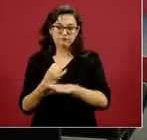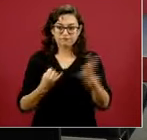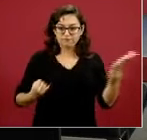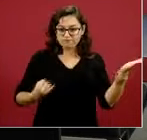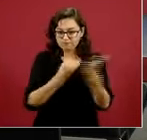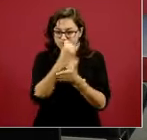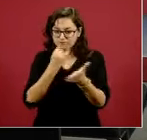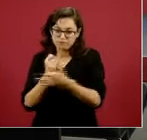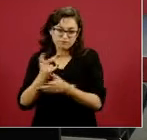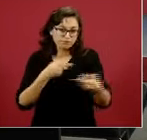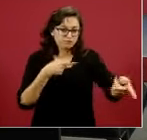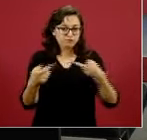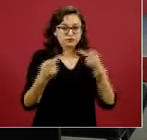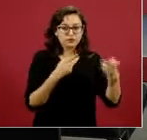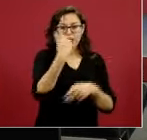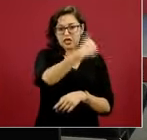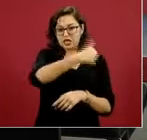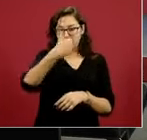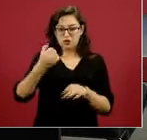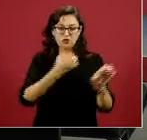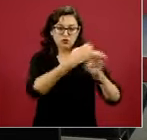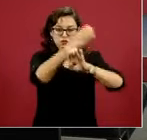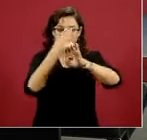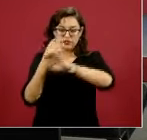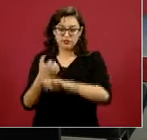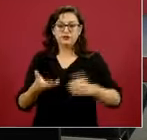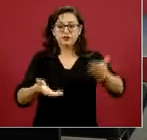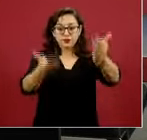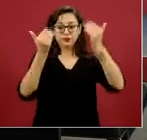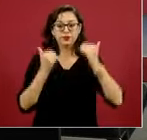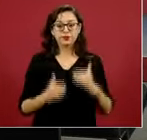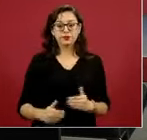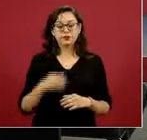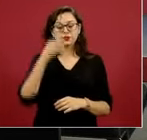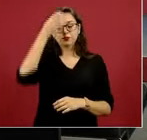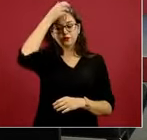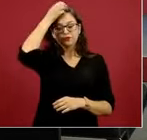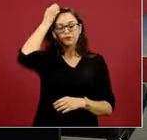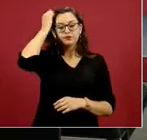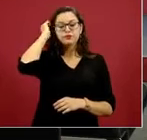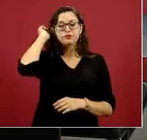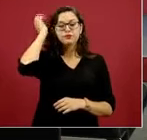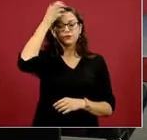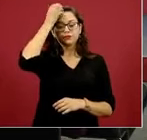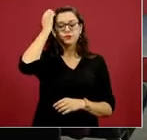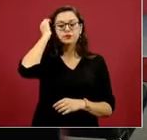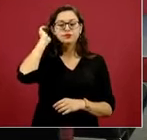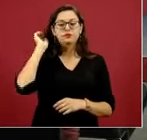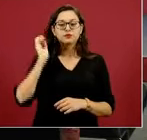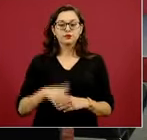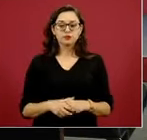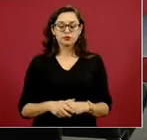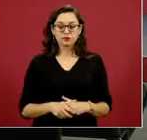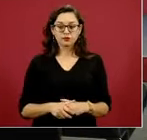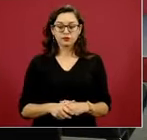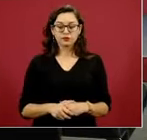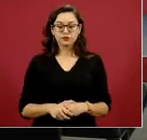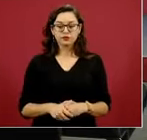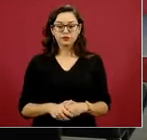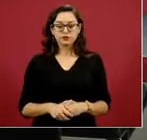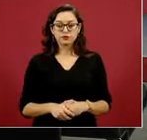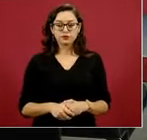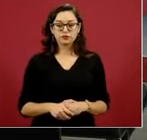estrategias en cada una de las entidades. La siguiente, por favor. Como ya también es costumbre y espero que